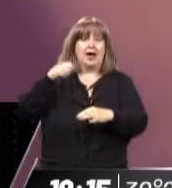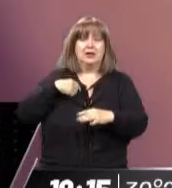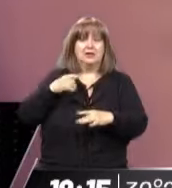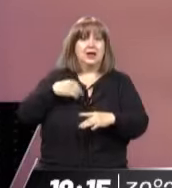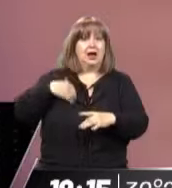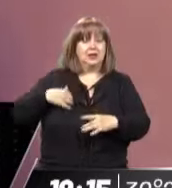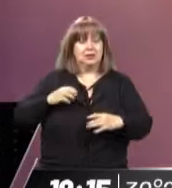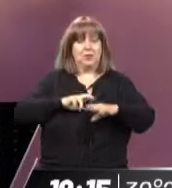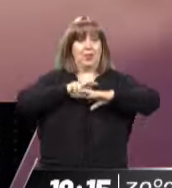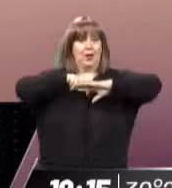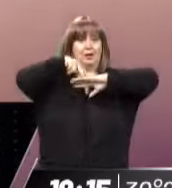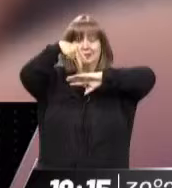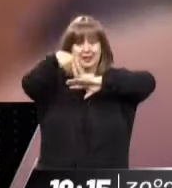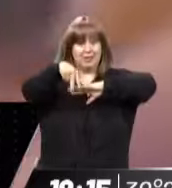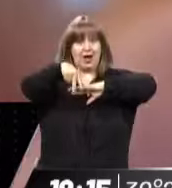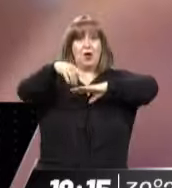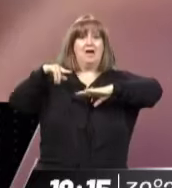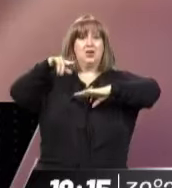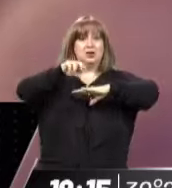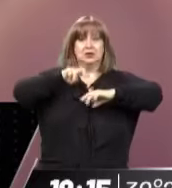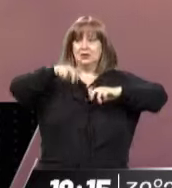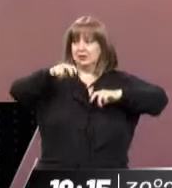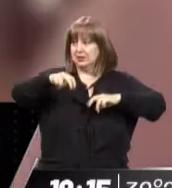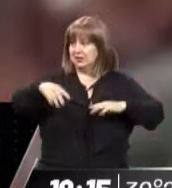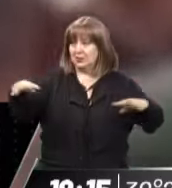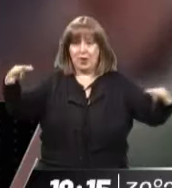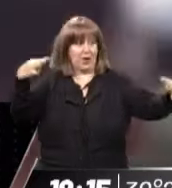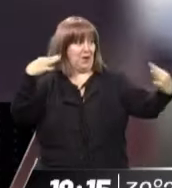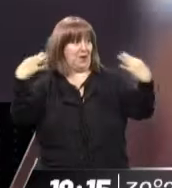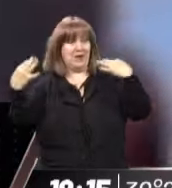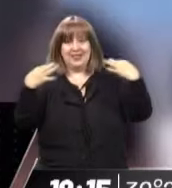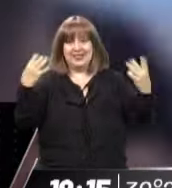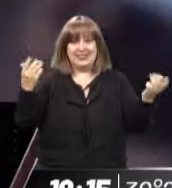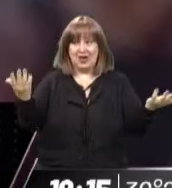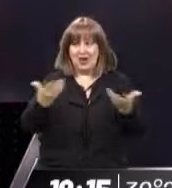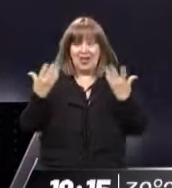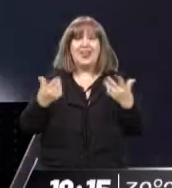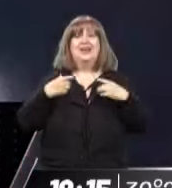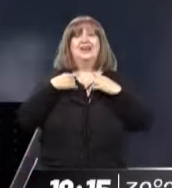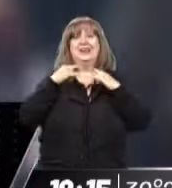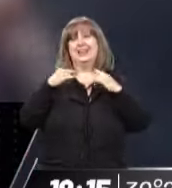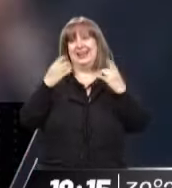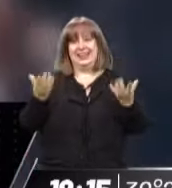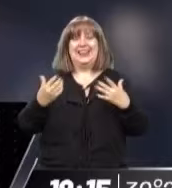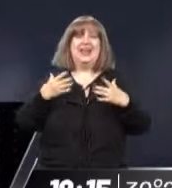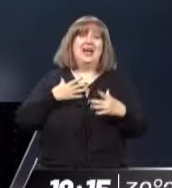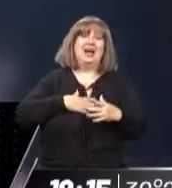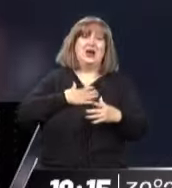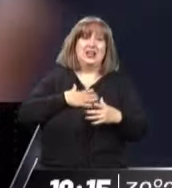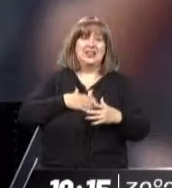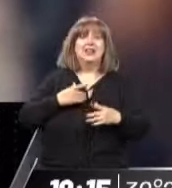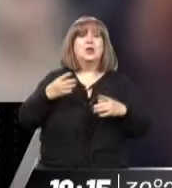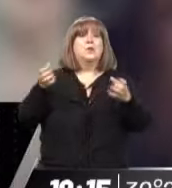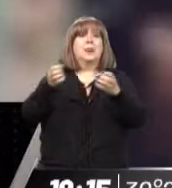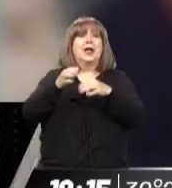esperándolo para abrazarlo, para pedirle la foto, para gritarle dale campeón. ¿Quién lo está esperando ahora? Y lo escuchamos aquí en el noticiero, Chiqui Tapia,